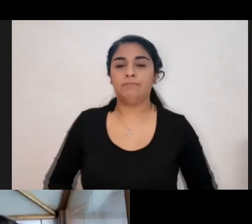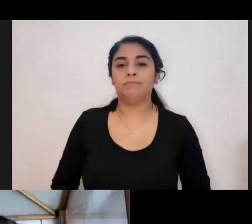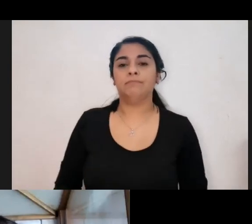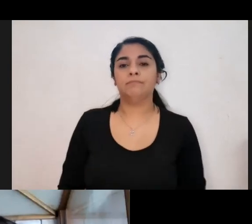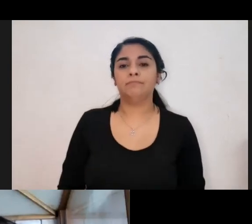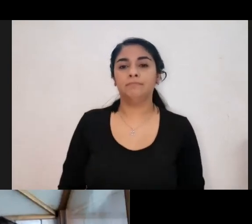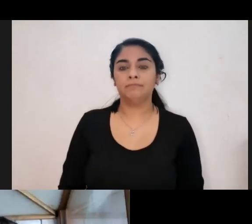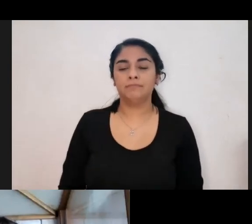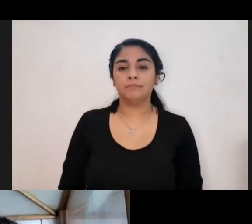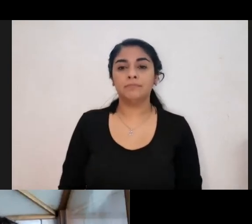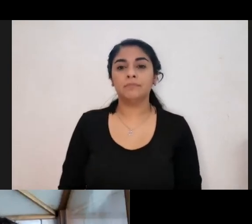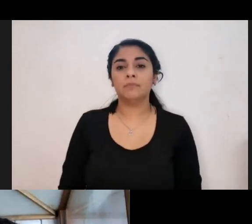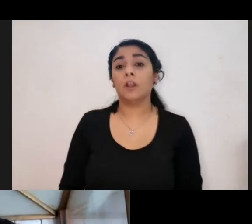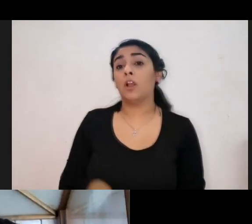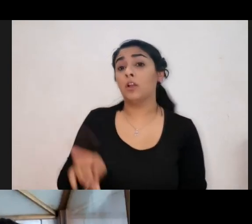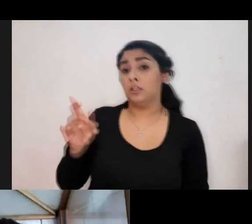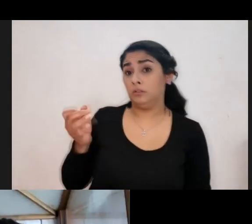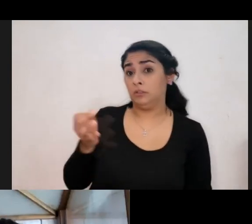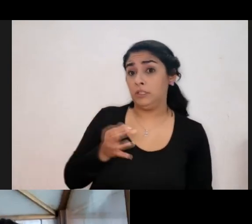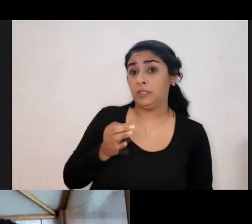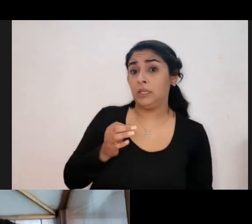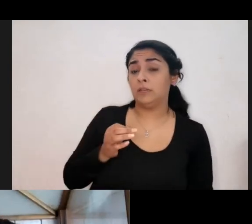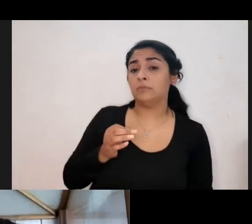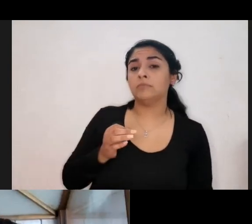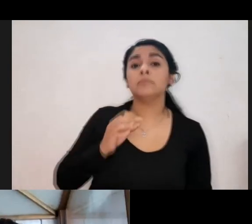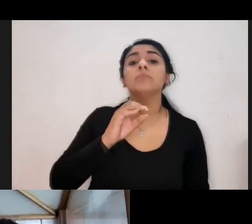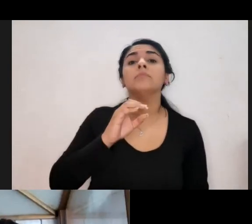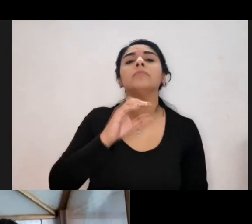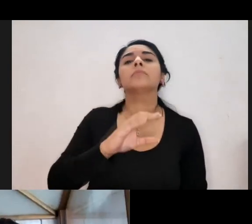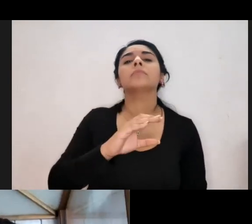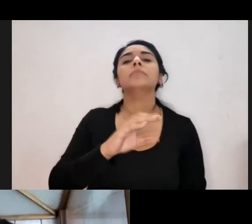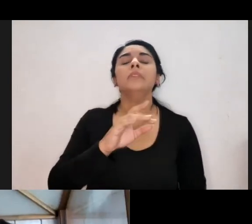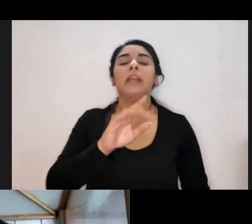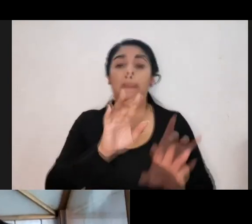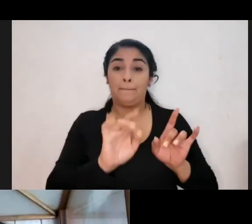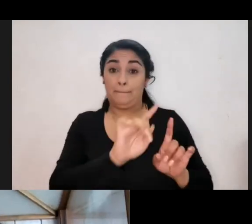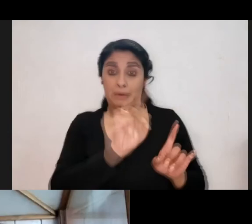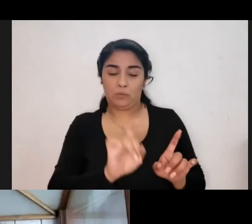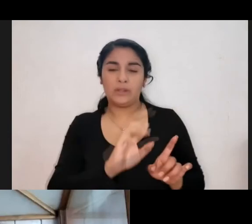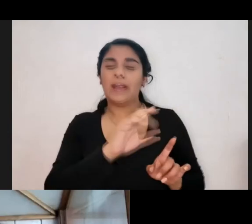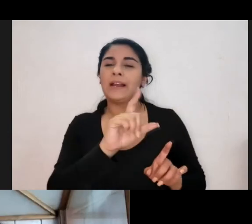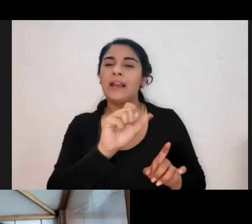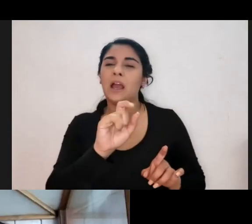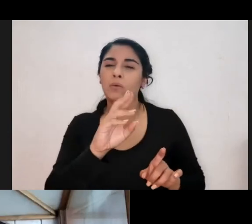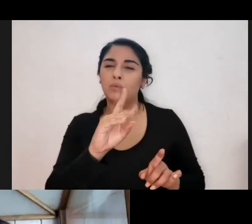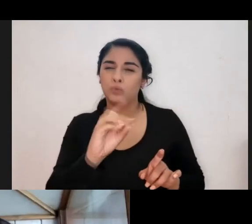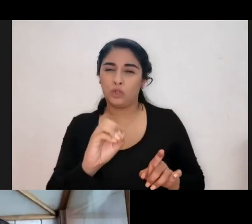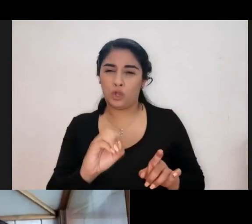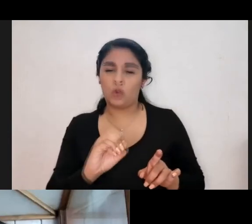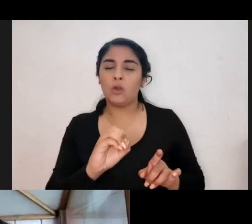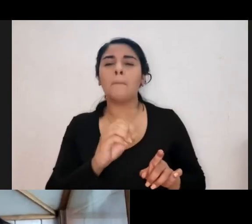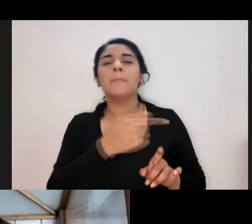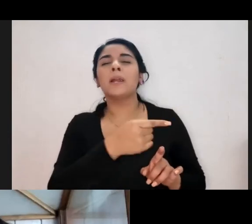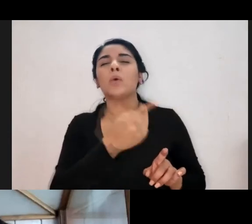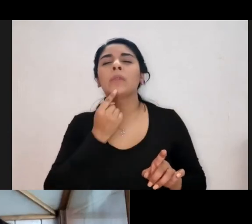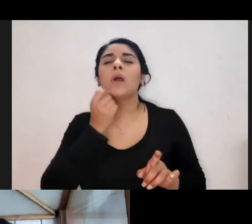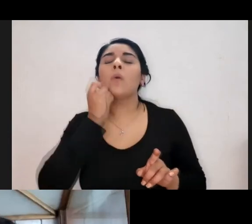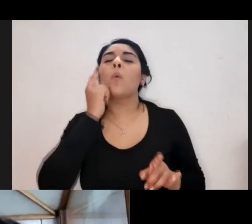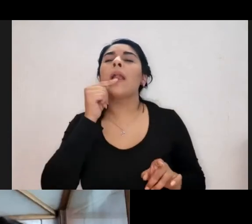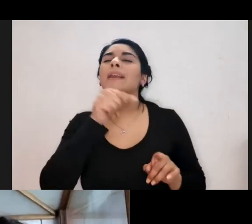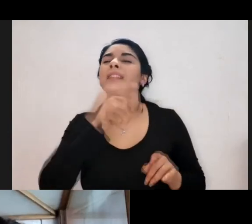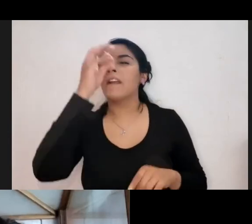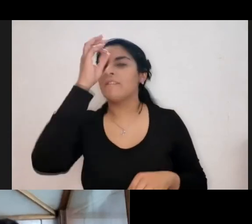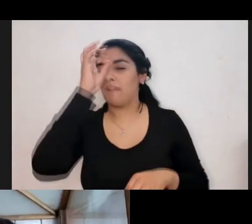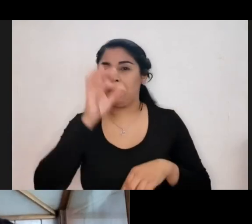En ese sentido, Claudio Aponte hace una consulta, ¿cuáles son esas enfermedades que afectan